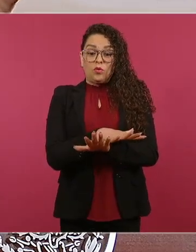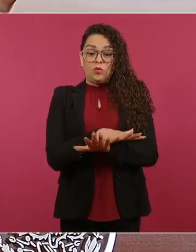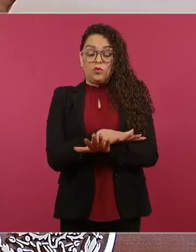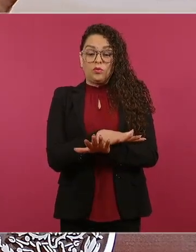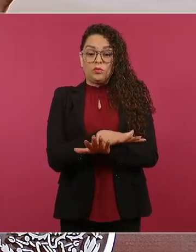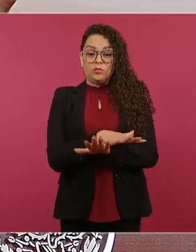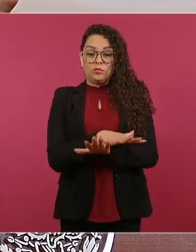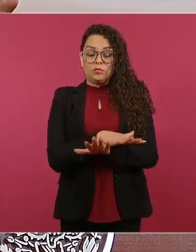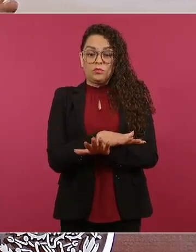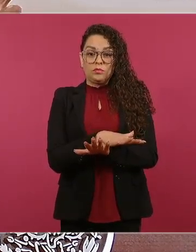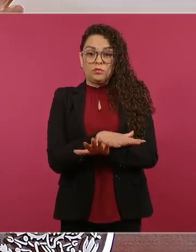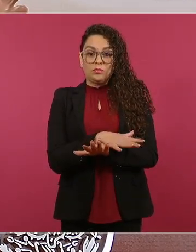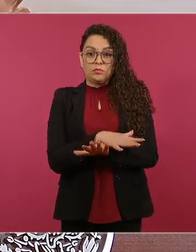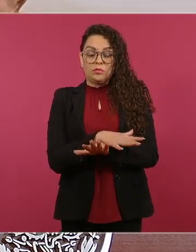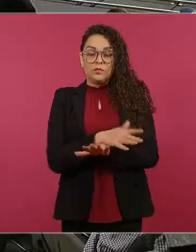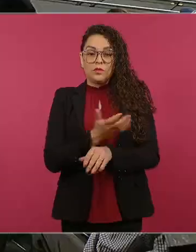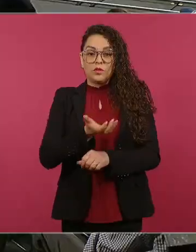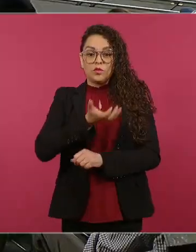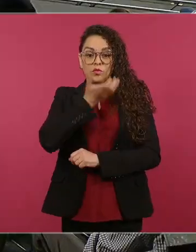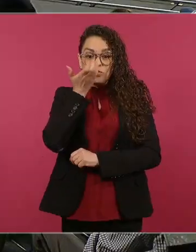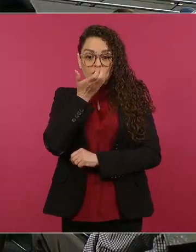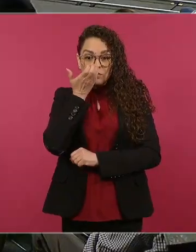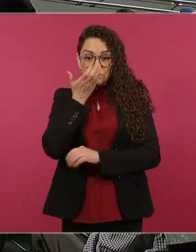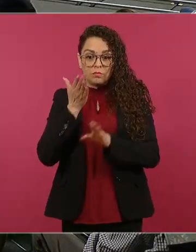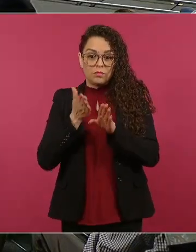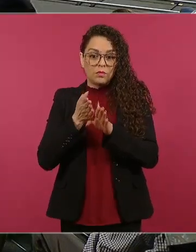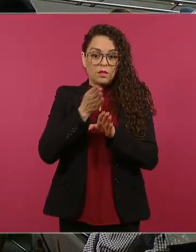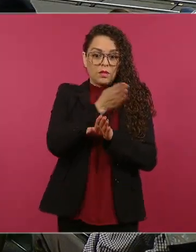de la doctrina Monroe,